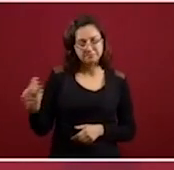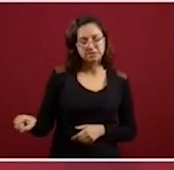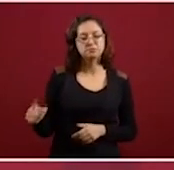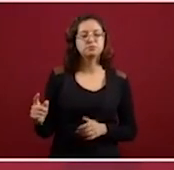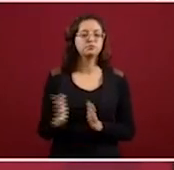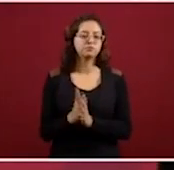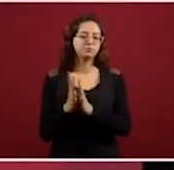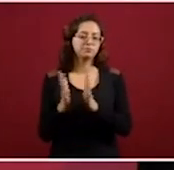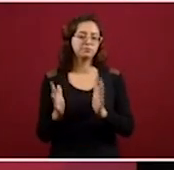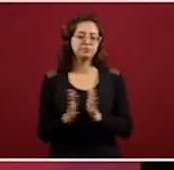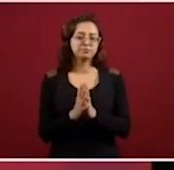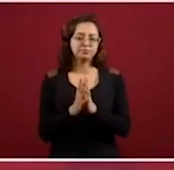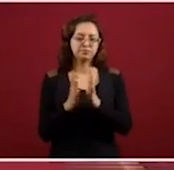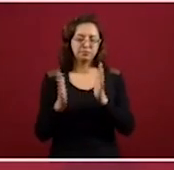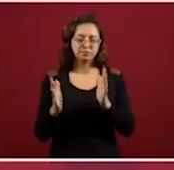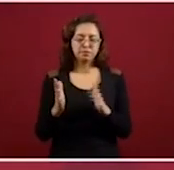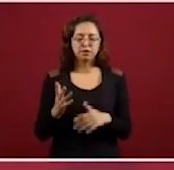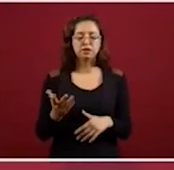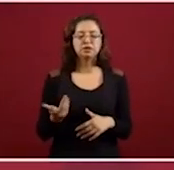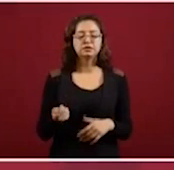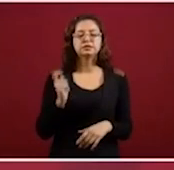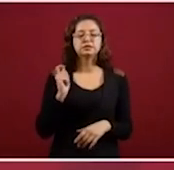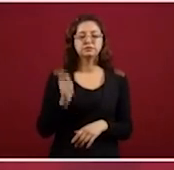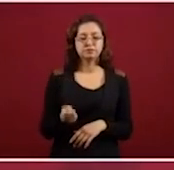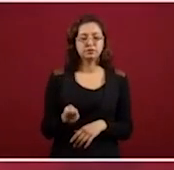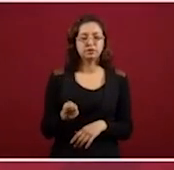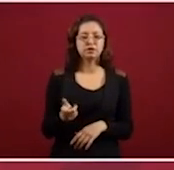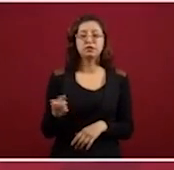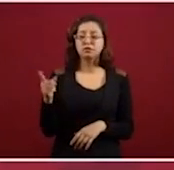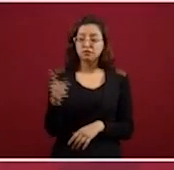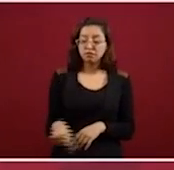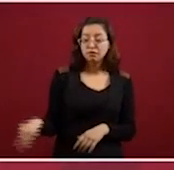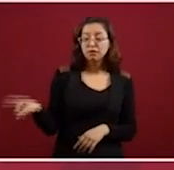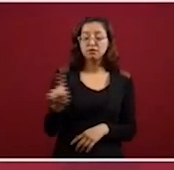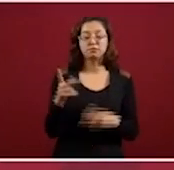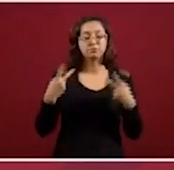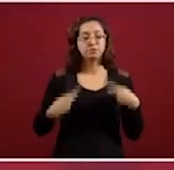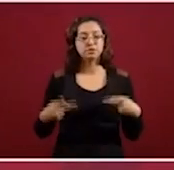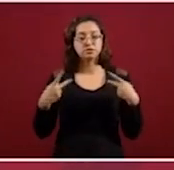ciudadanos sean los